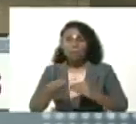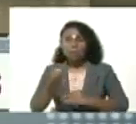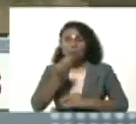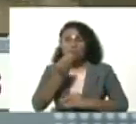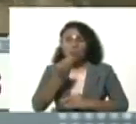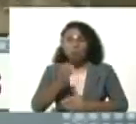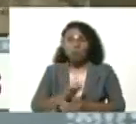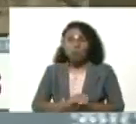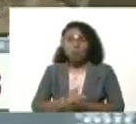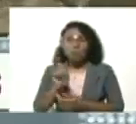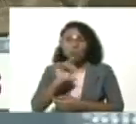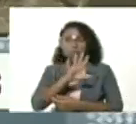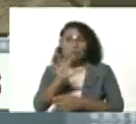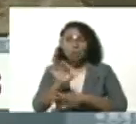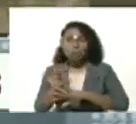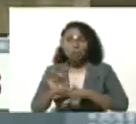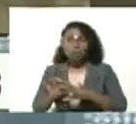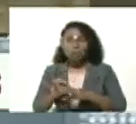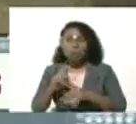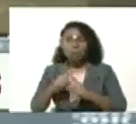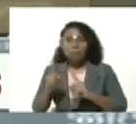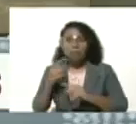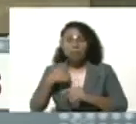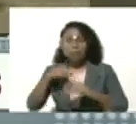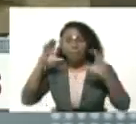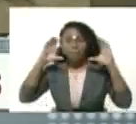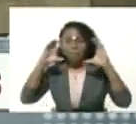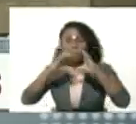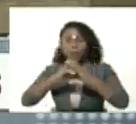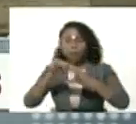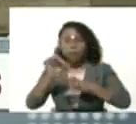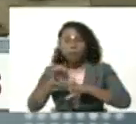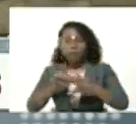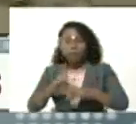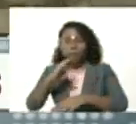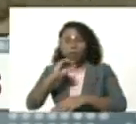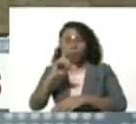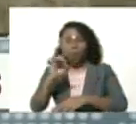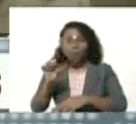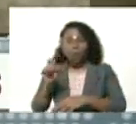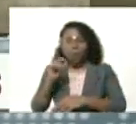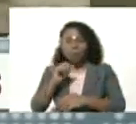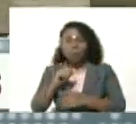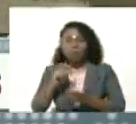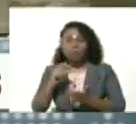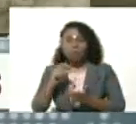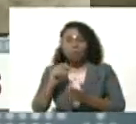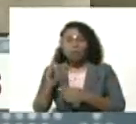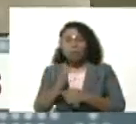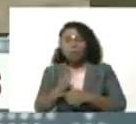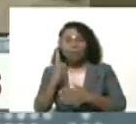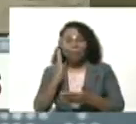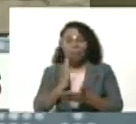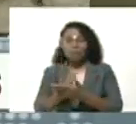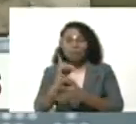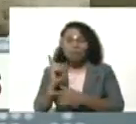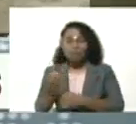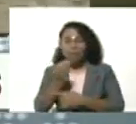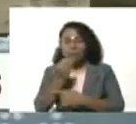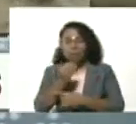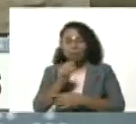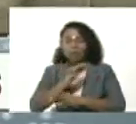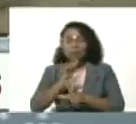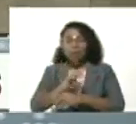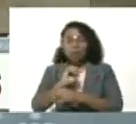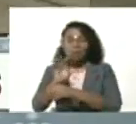familias de estos 5 municipios, pero hemos enfocado en el municipio Colón y en el municipio Pulgar la mitad de estos alimentos. Ya se le